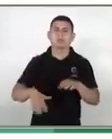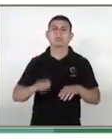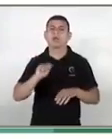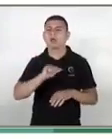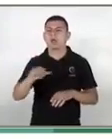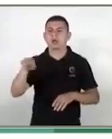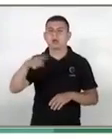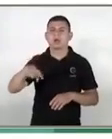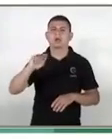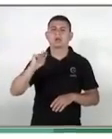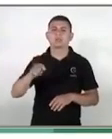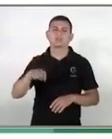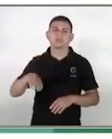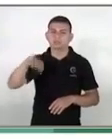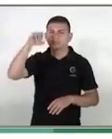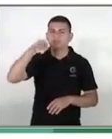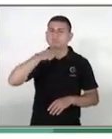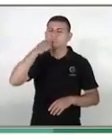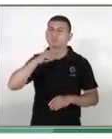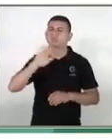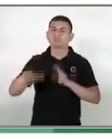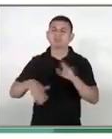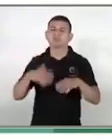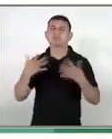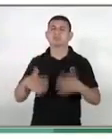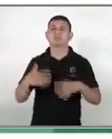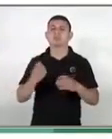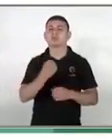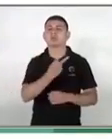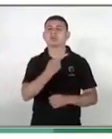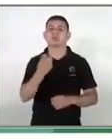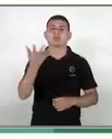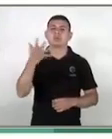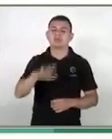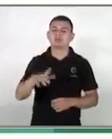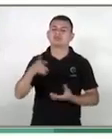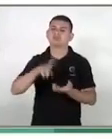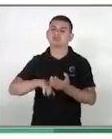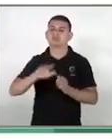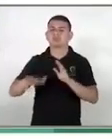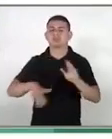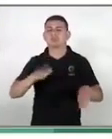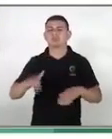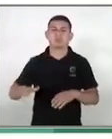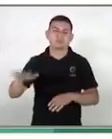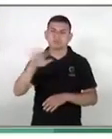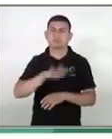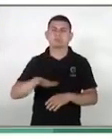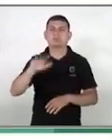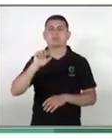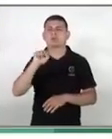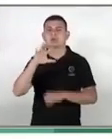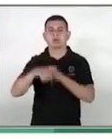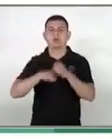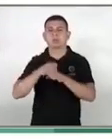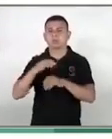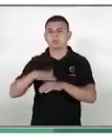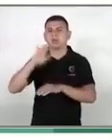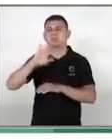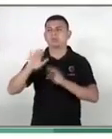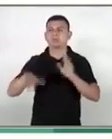población adulta mayor, representando 210 del total de los casos en la población de 65 años y